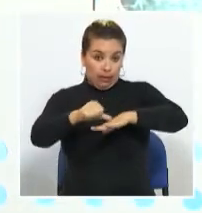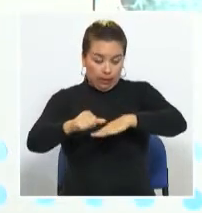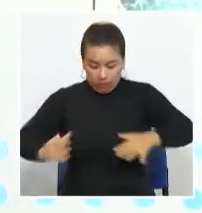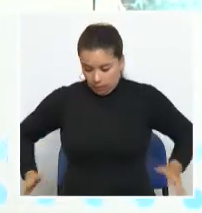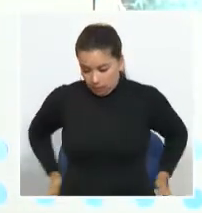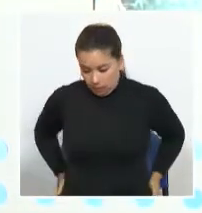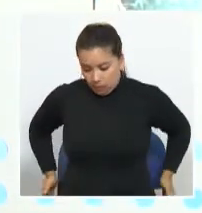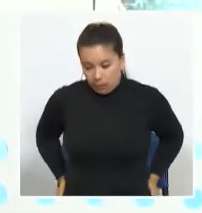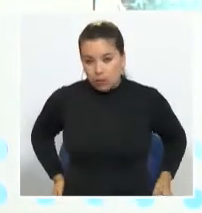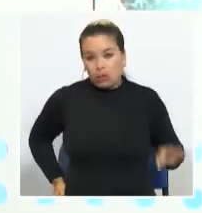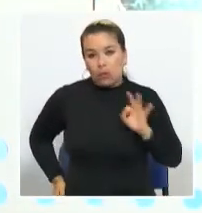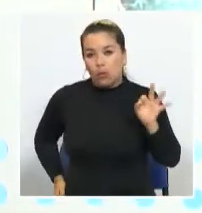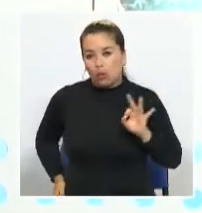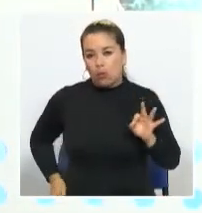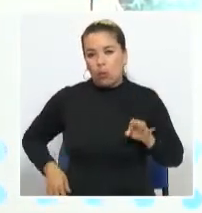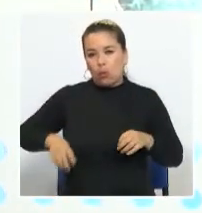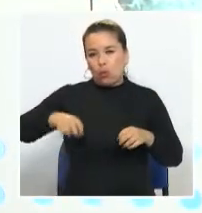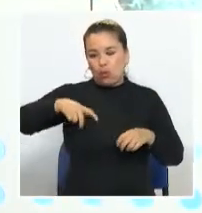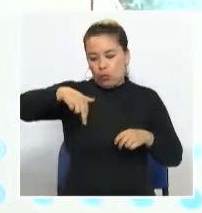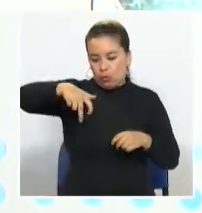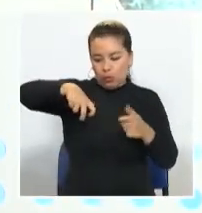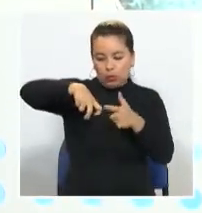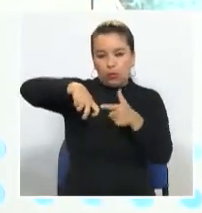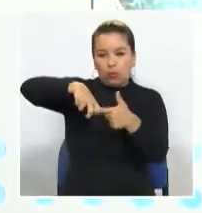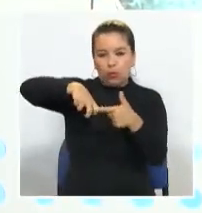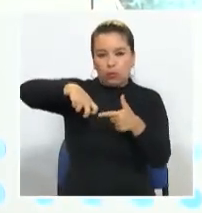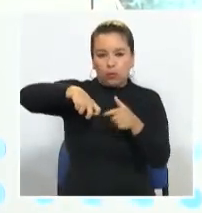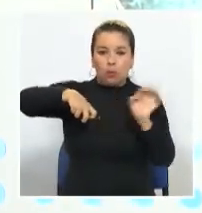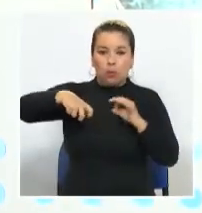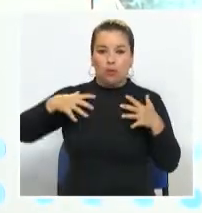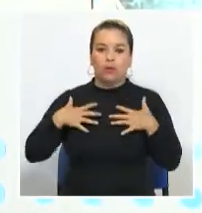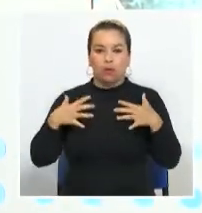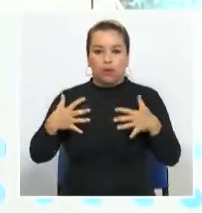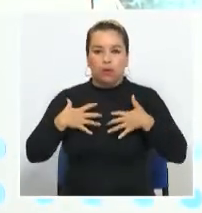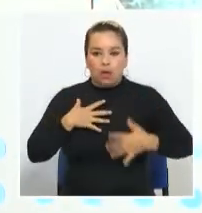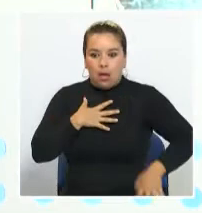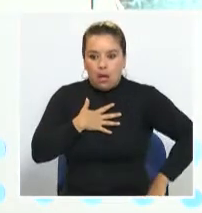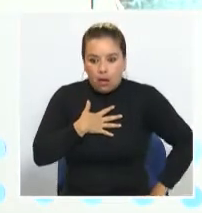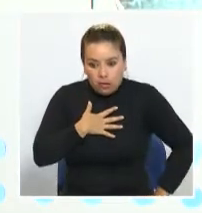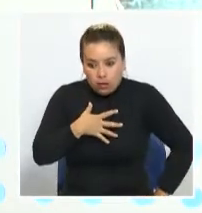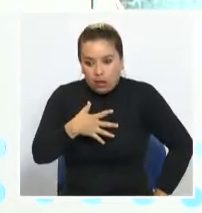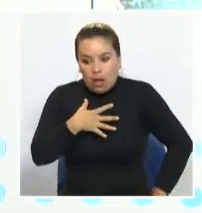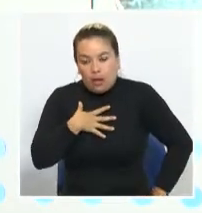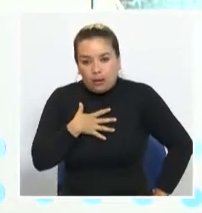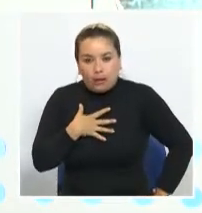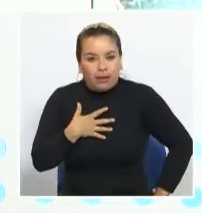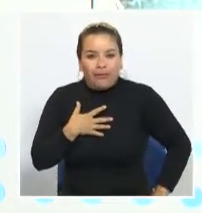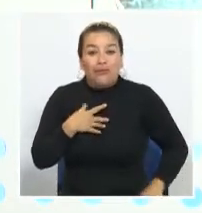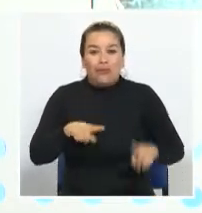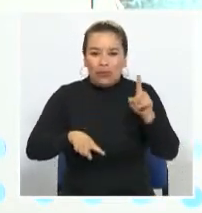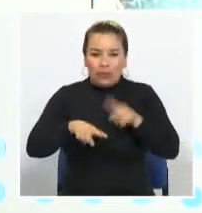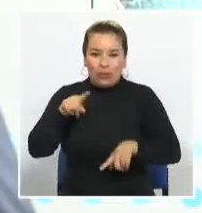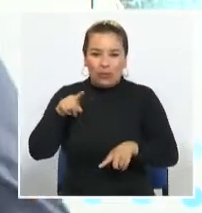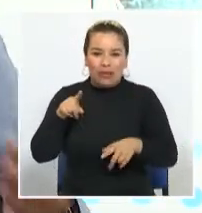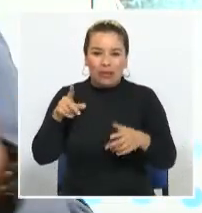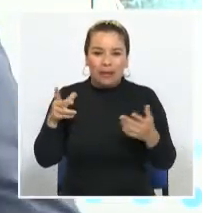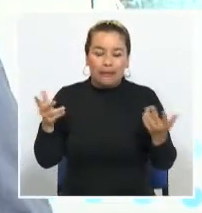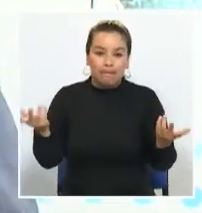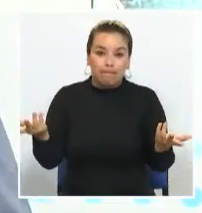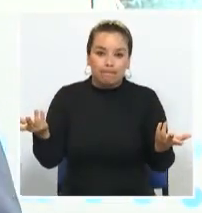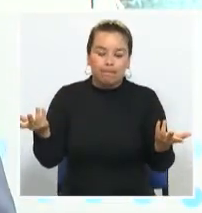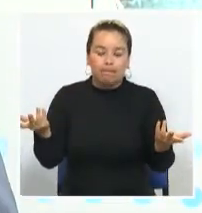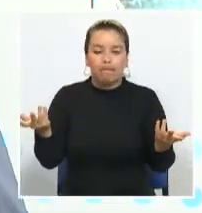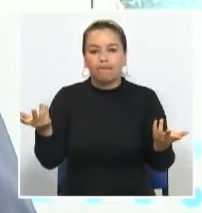de artrosis de las rodillas o un problema pulmonar que no le permita al paciente hacer un esfuerzo físico adecuado, existen